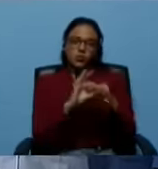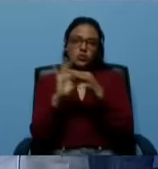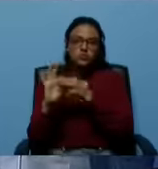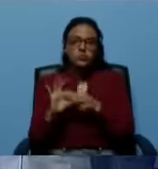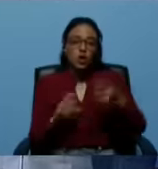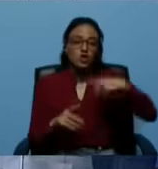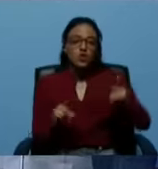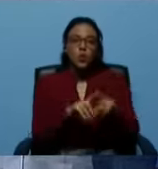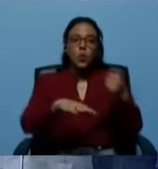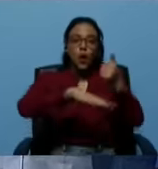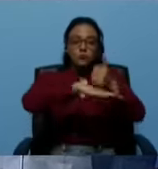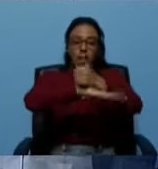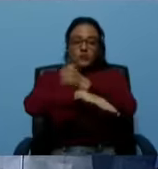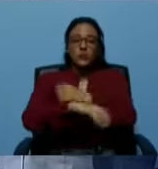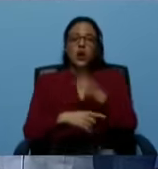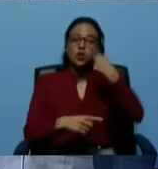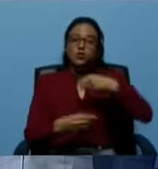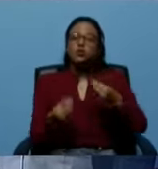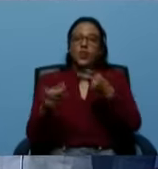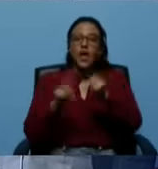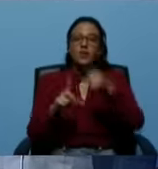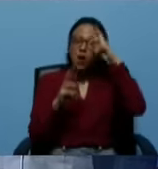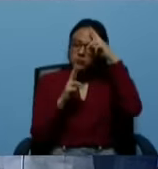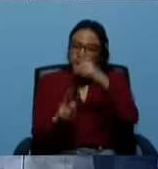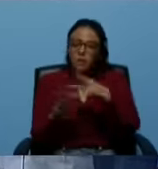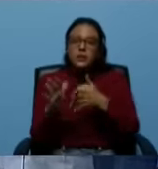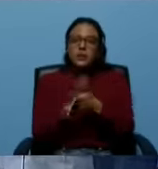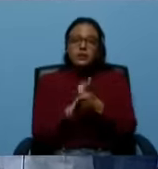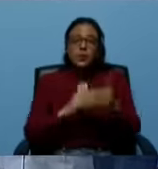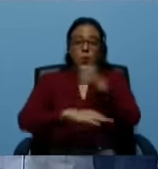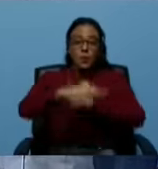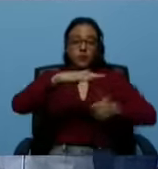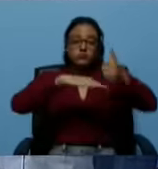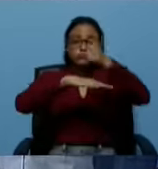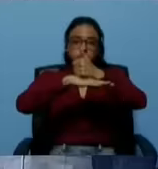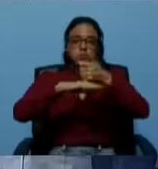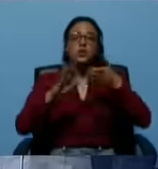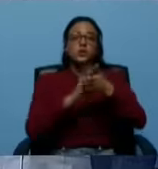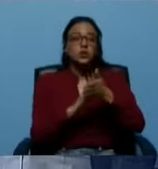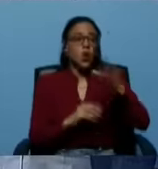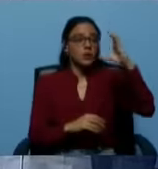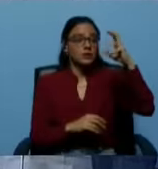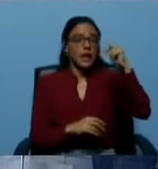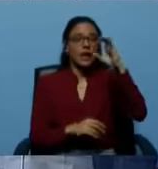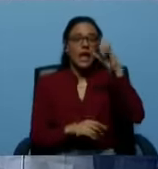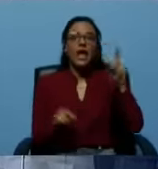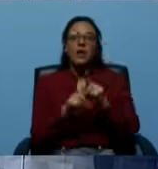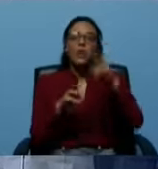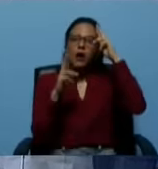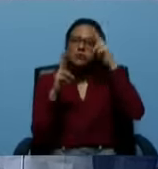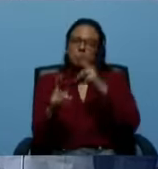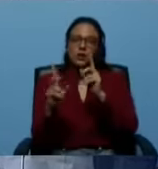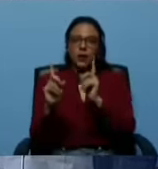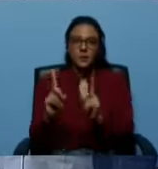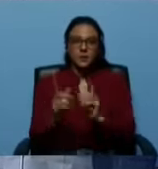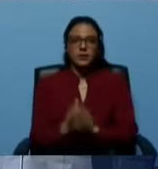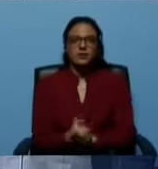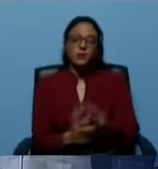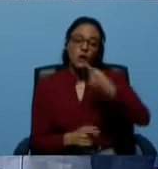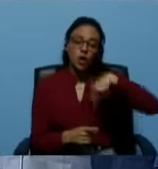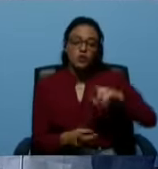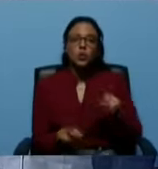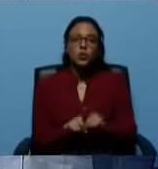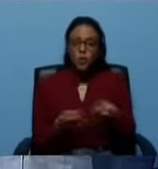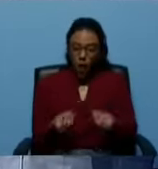de la sala electoral en todo lo concerniente al tema electoral como máxima alzada. Hemos nosotros